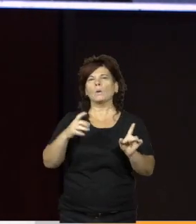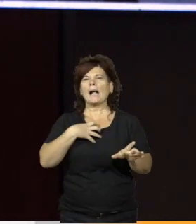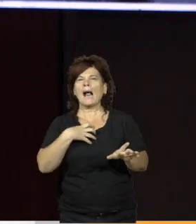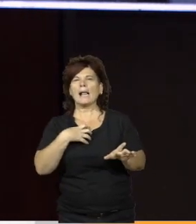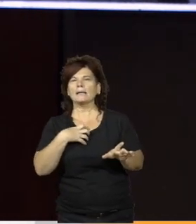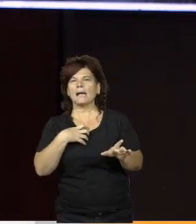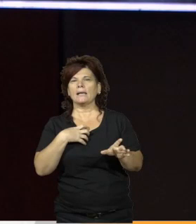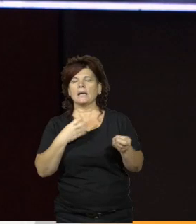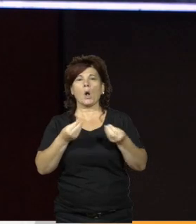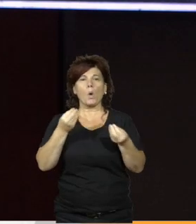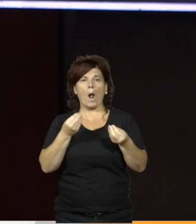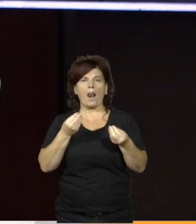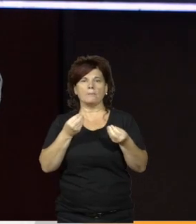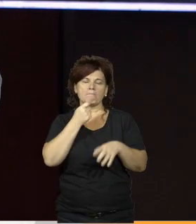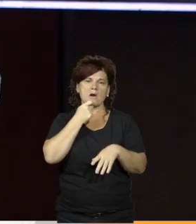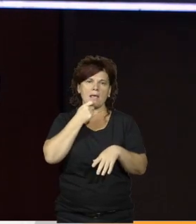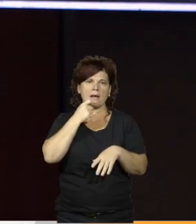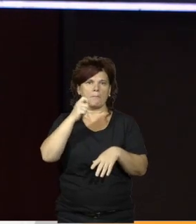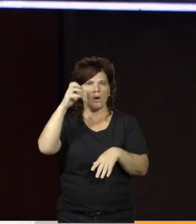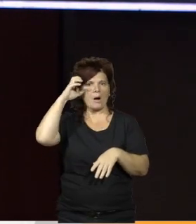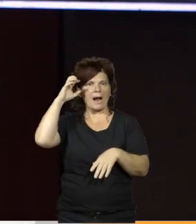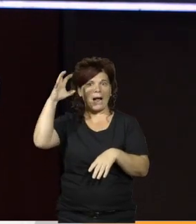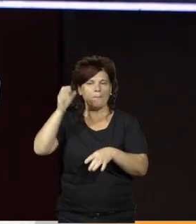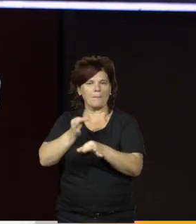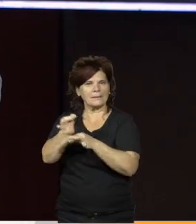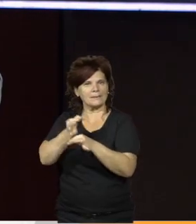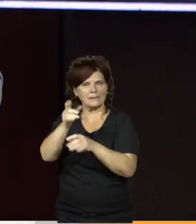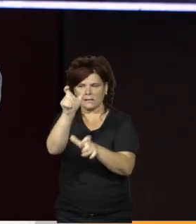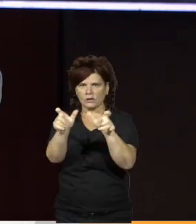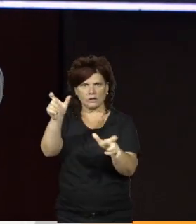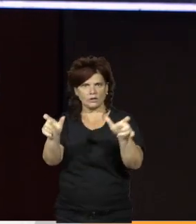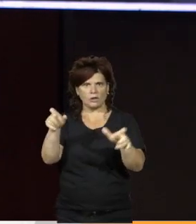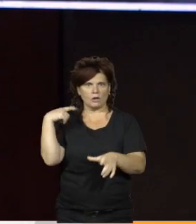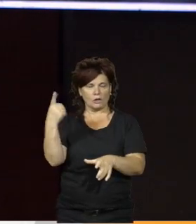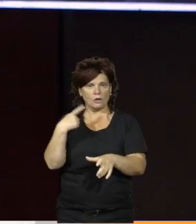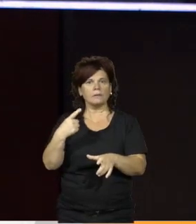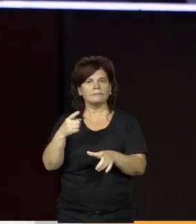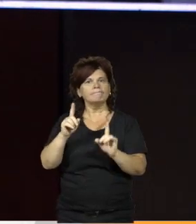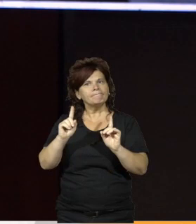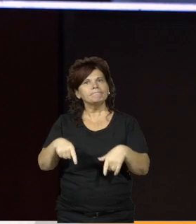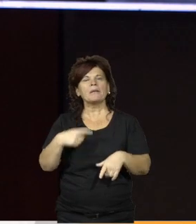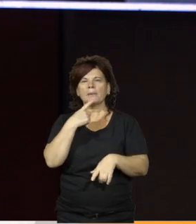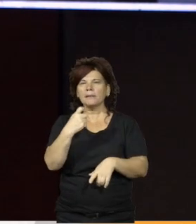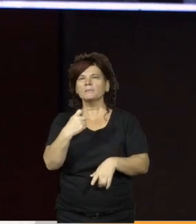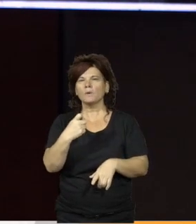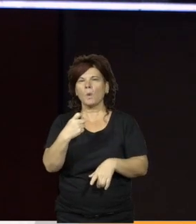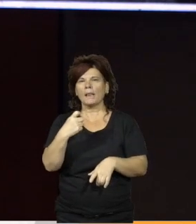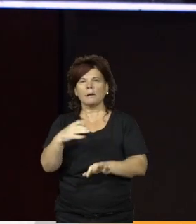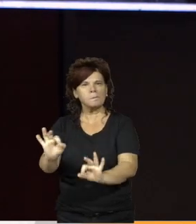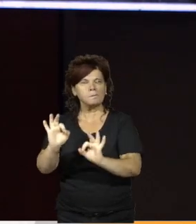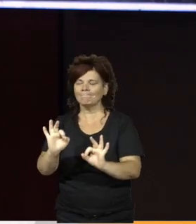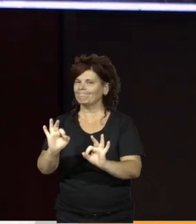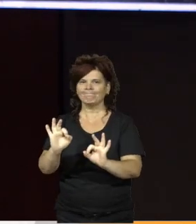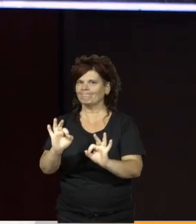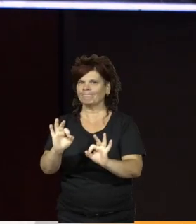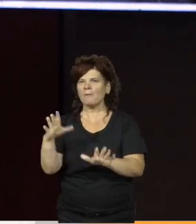la capacitación de nuestro personal. Pero nos dimos cuenta que también ahí no era suficiente. Había una